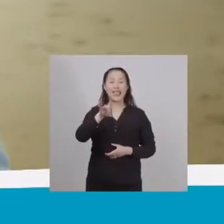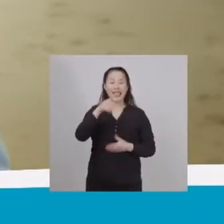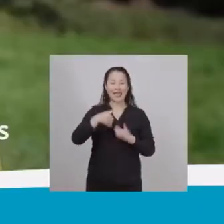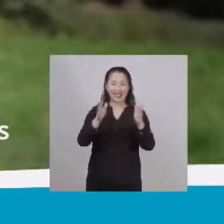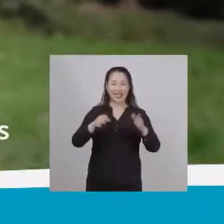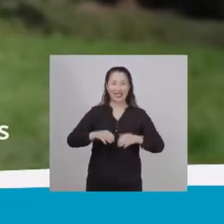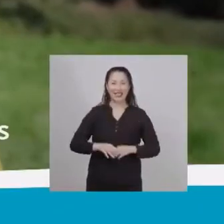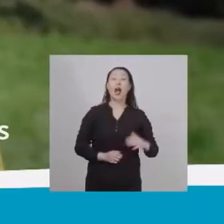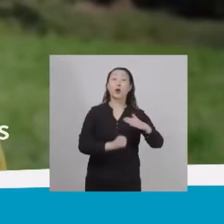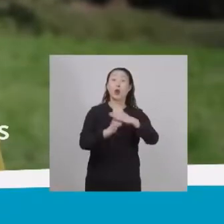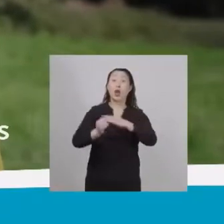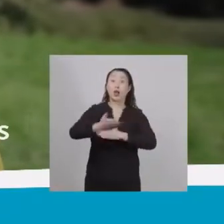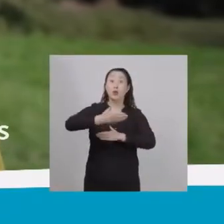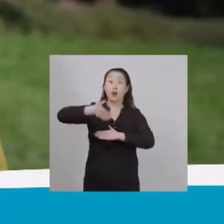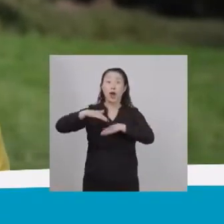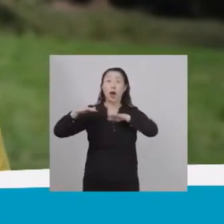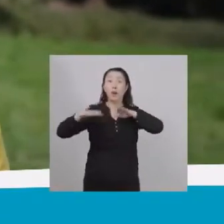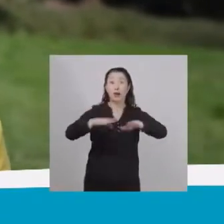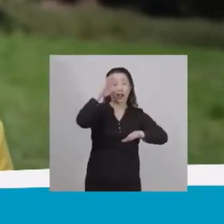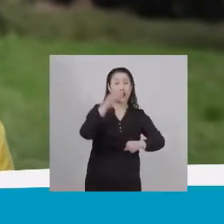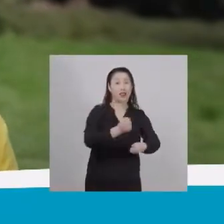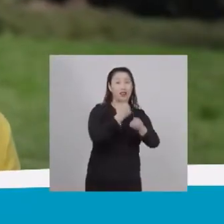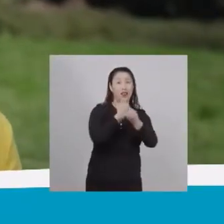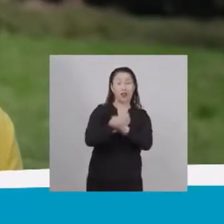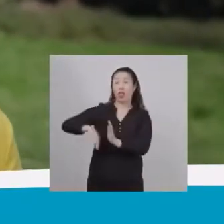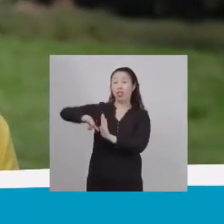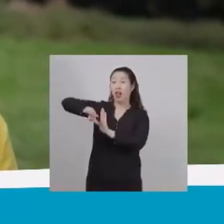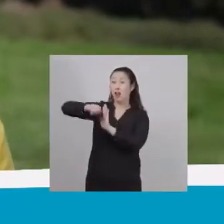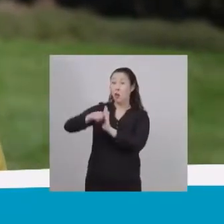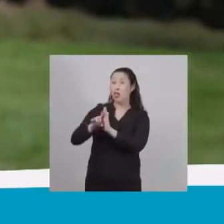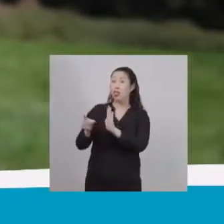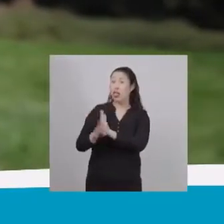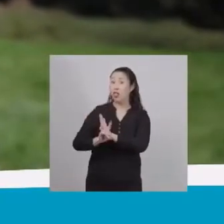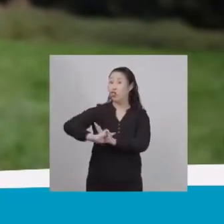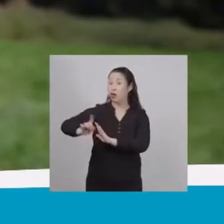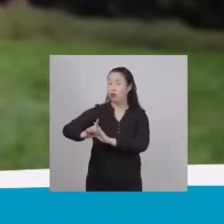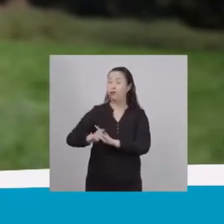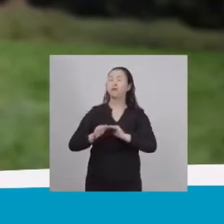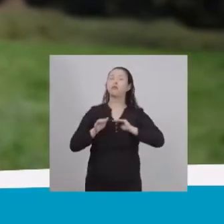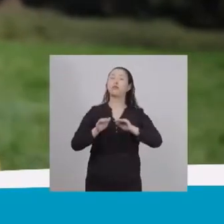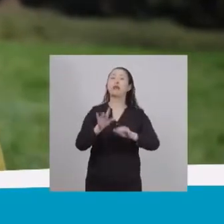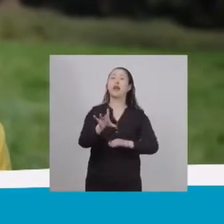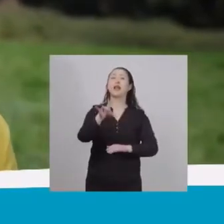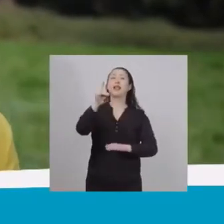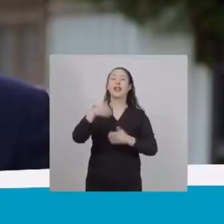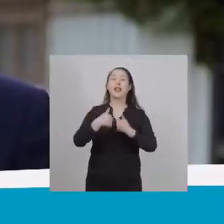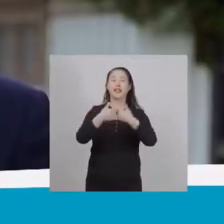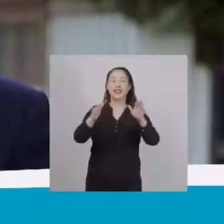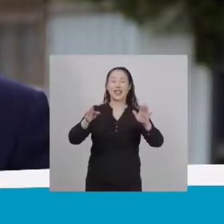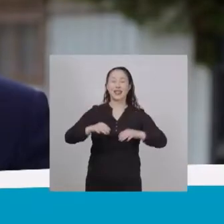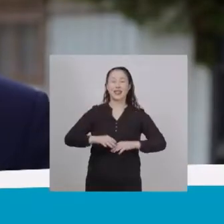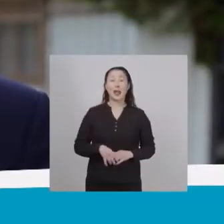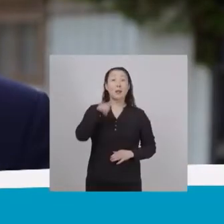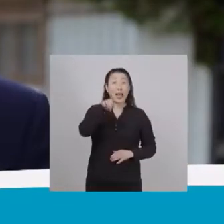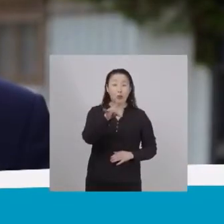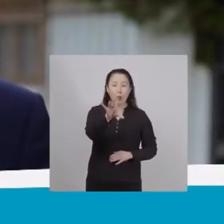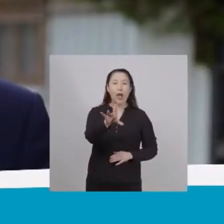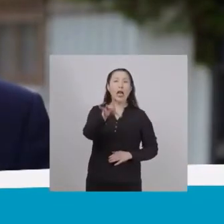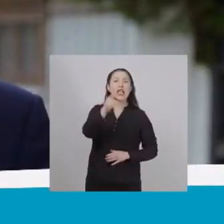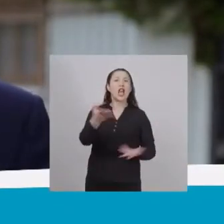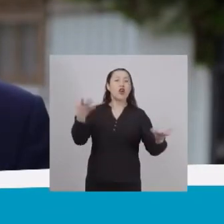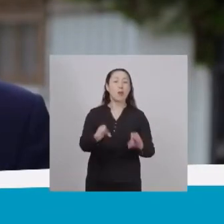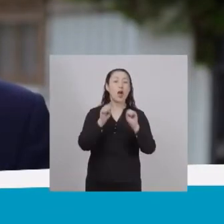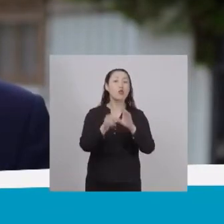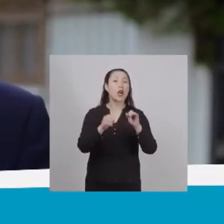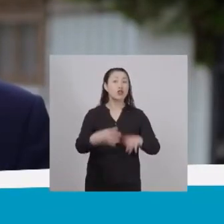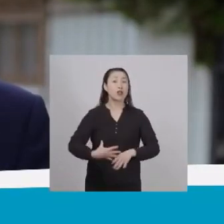libertad. Para que nuestras autoridades apoyen a carabineros y no a los delincuentes, elige libertad. Para que seas tú y no el Partido